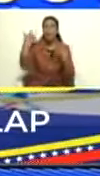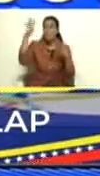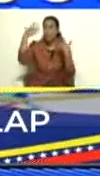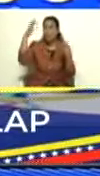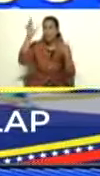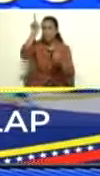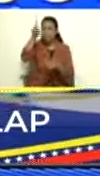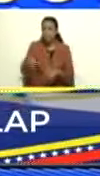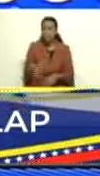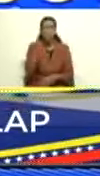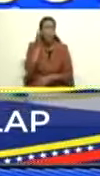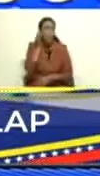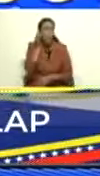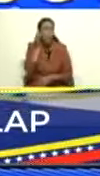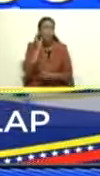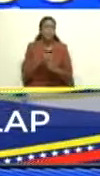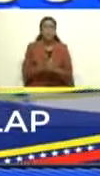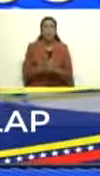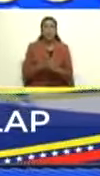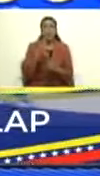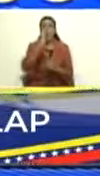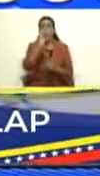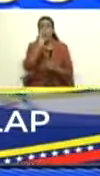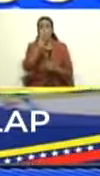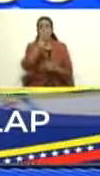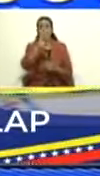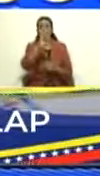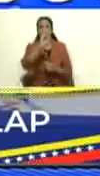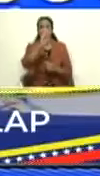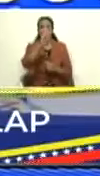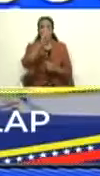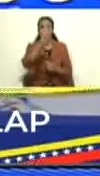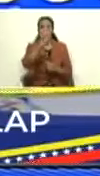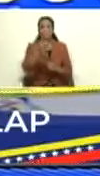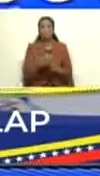de Moraure, de la Trinidad.